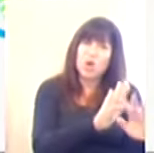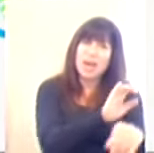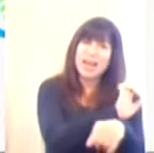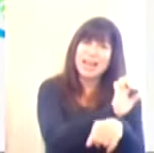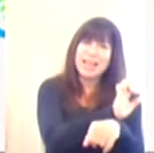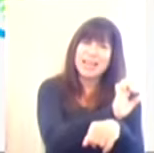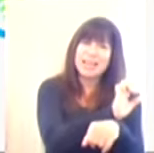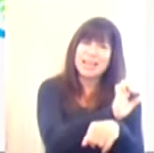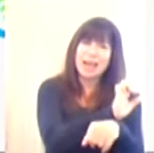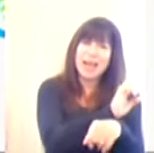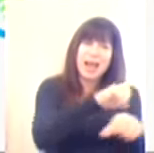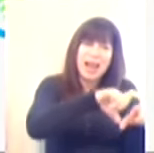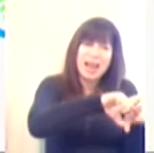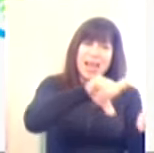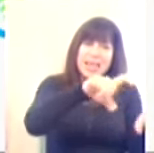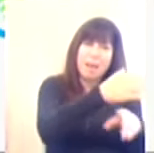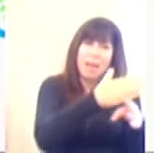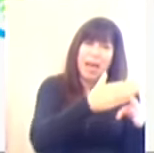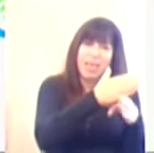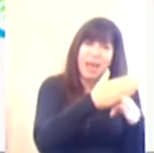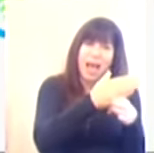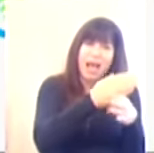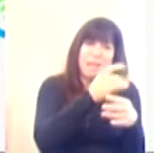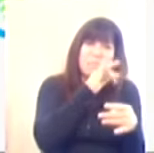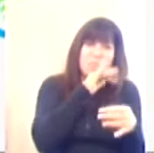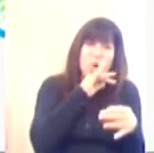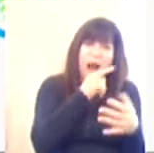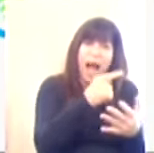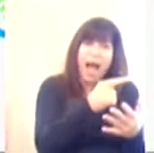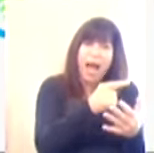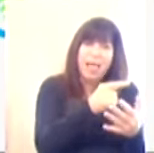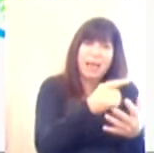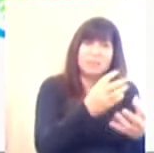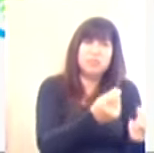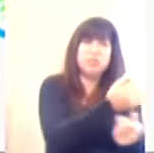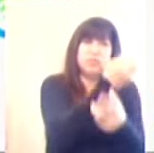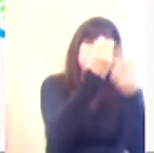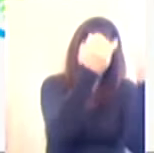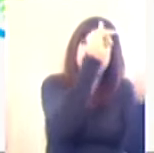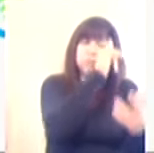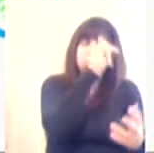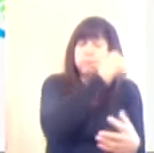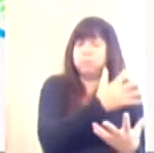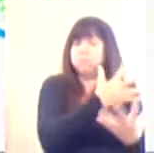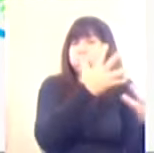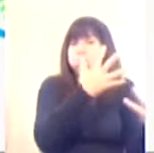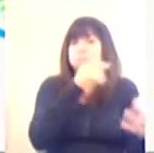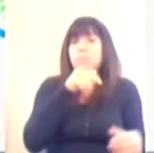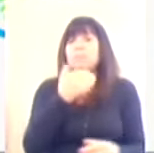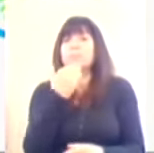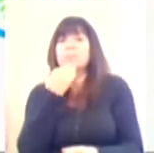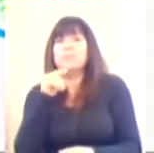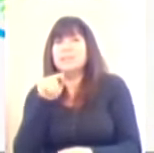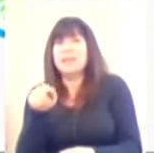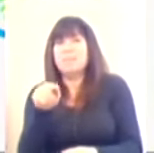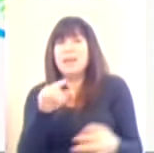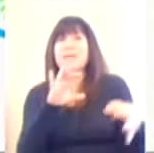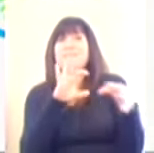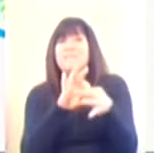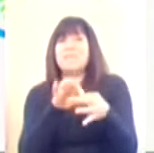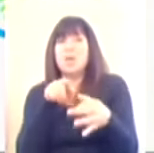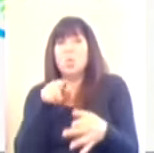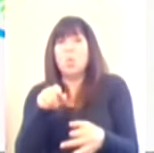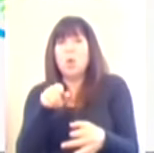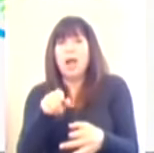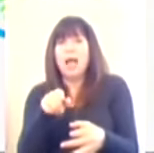La leña húmeda en particular combustiona muy mal, y obviamente también vinculado al